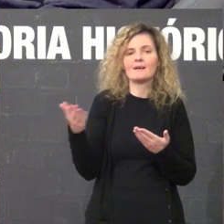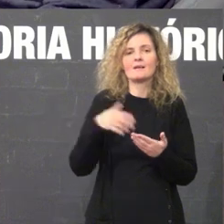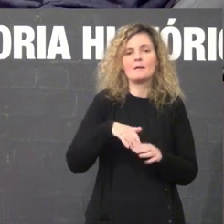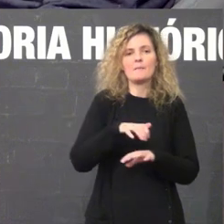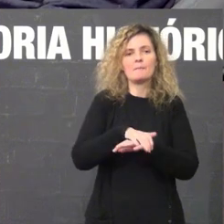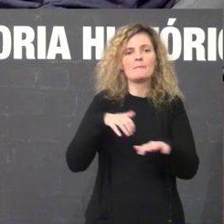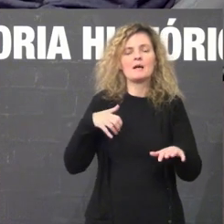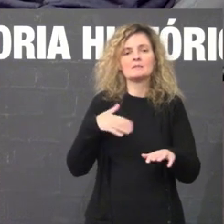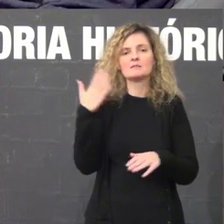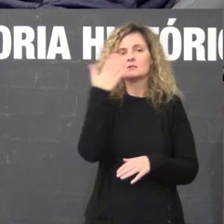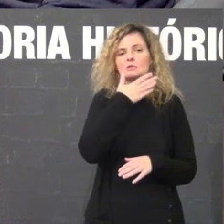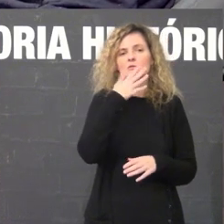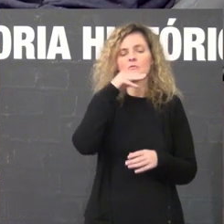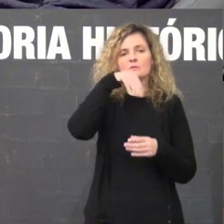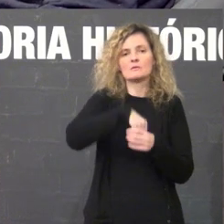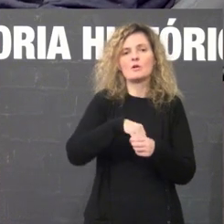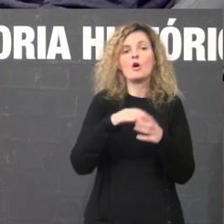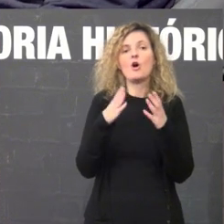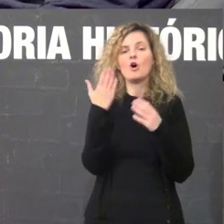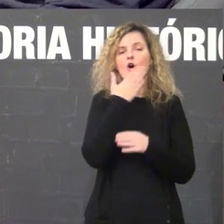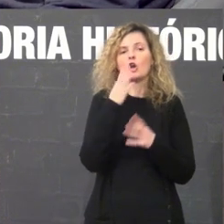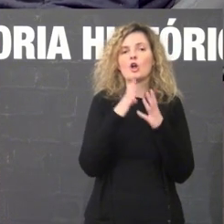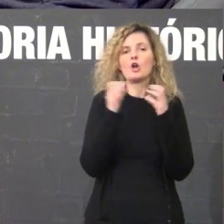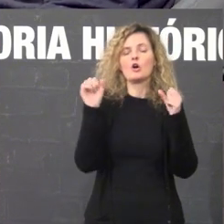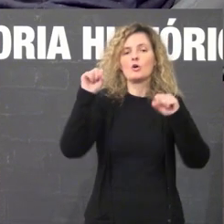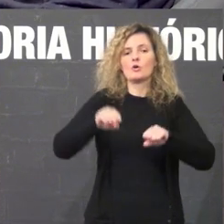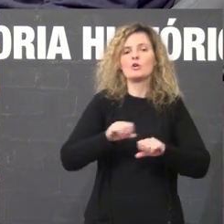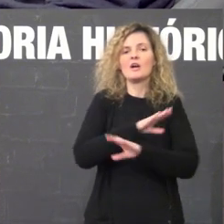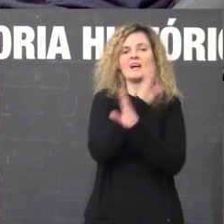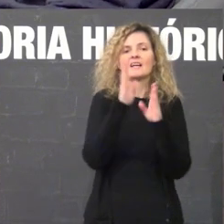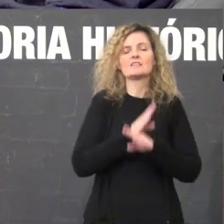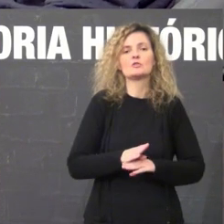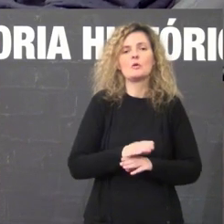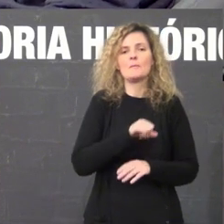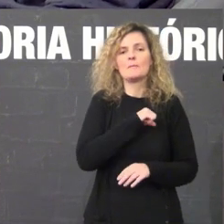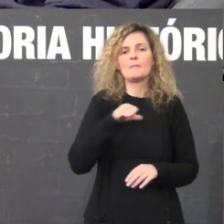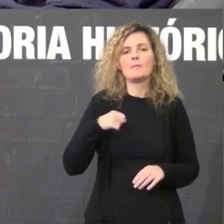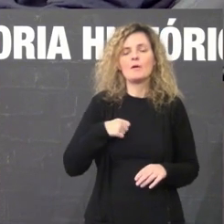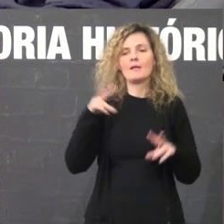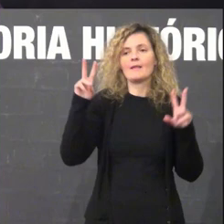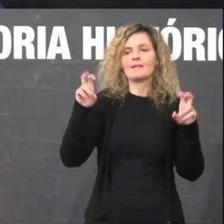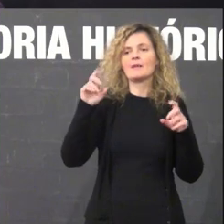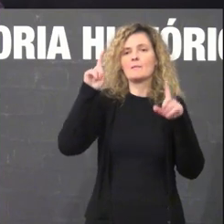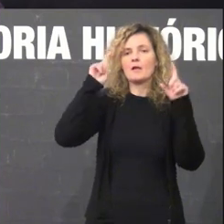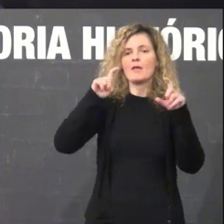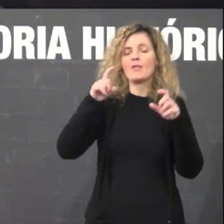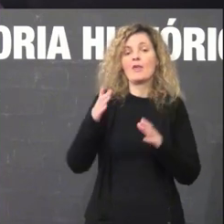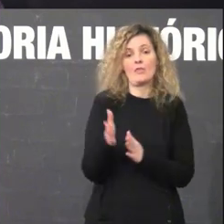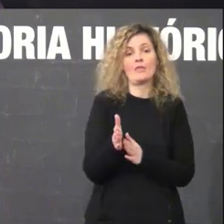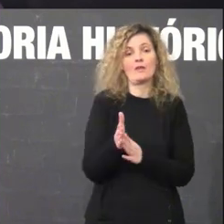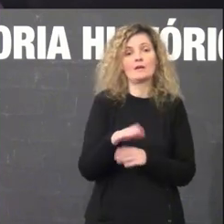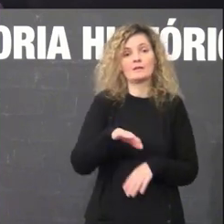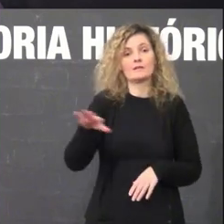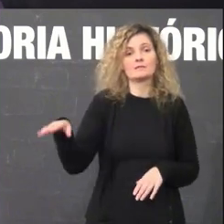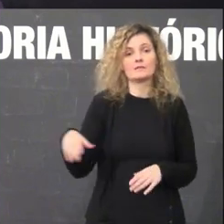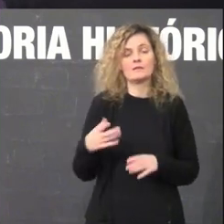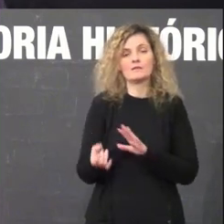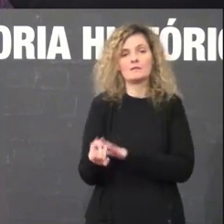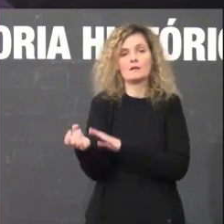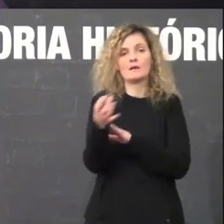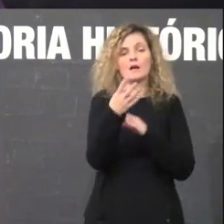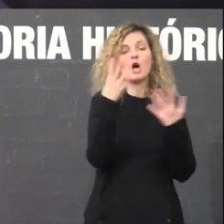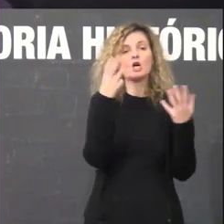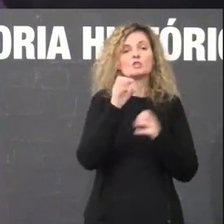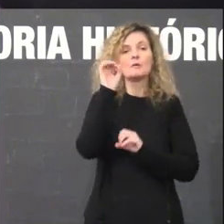están escolarizados en escuelas concertadas como resultado de todo el proceso privatizador de la educación que ha hecho a la derecha y el